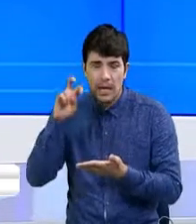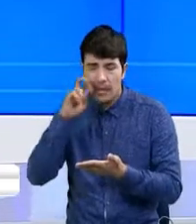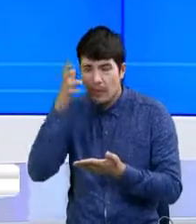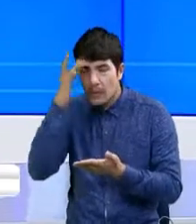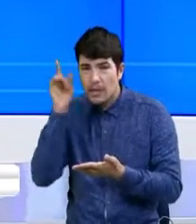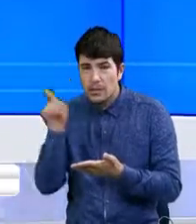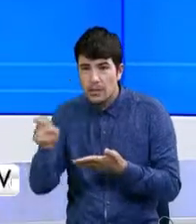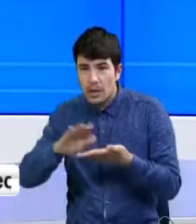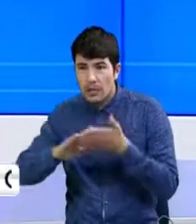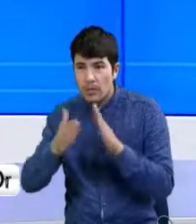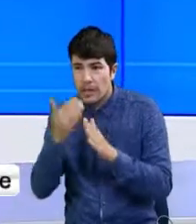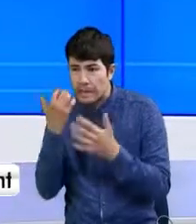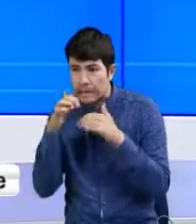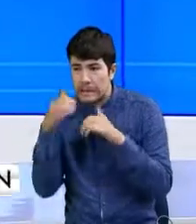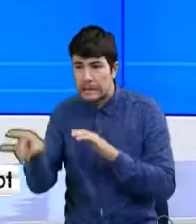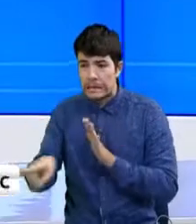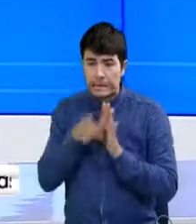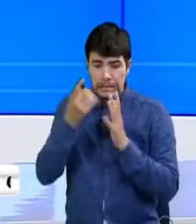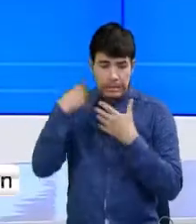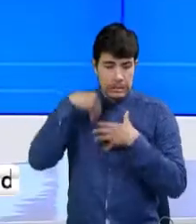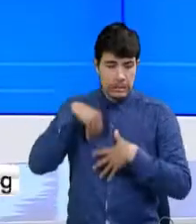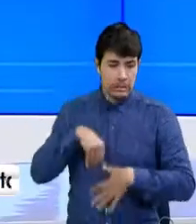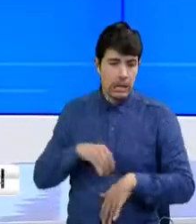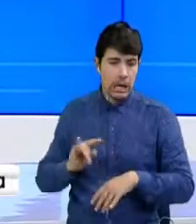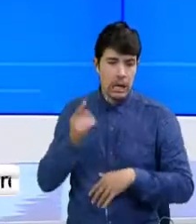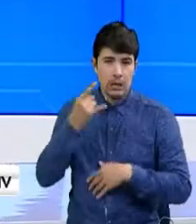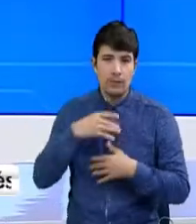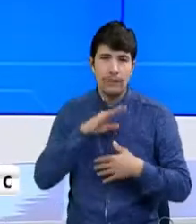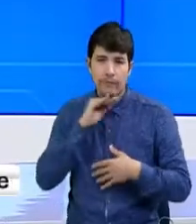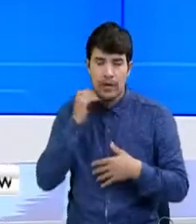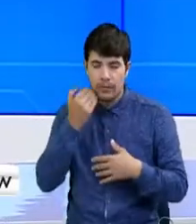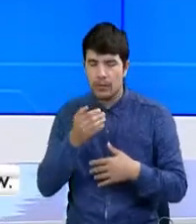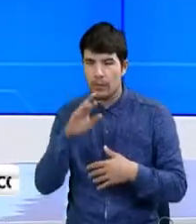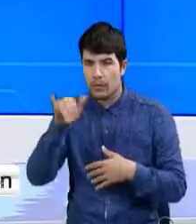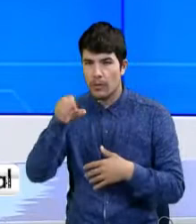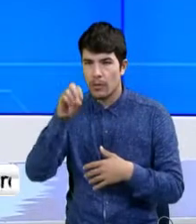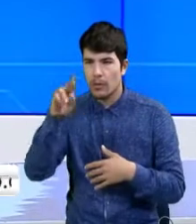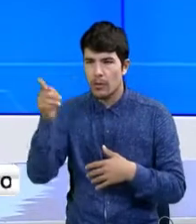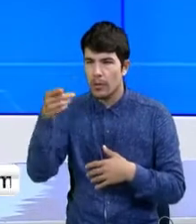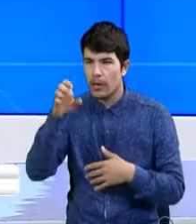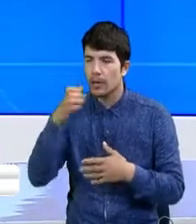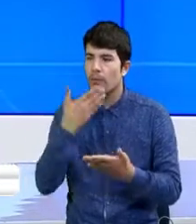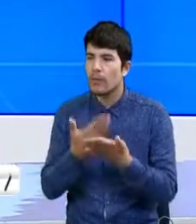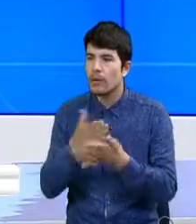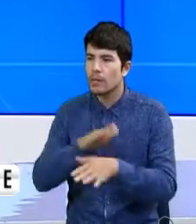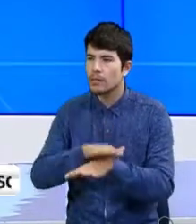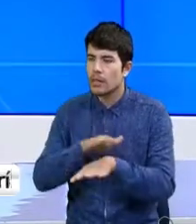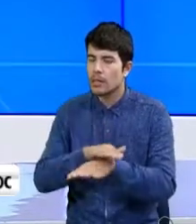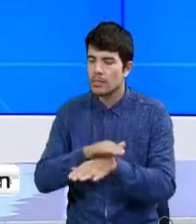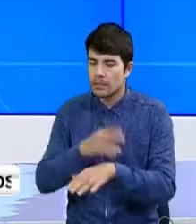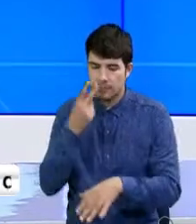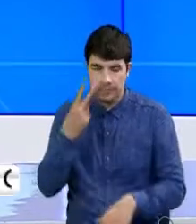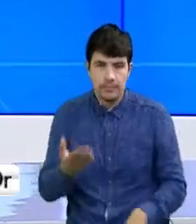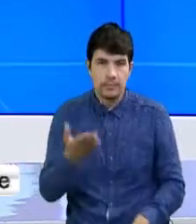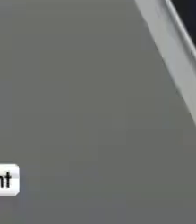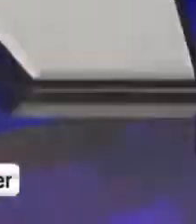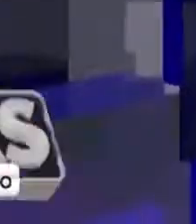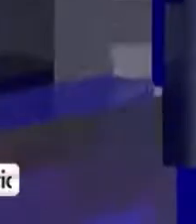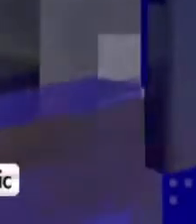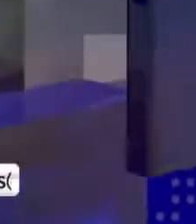Pero dejemos que sea nuestro compañero Jorge Colmenares quien nos amplíe esta importante información. Jorge, buenas tardes. Cuéntenos qué dicen los especialistas sobre este